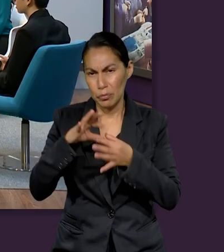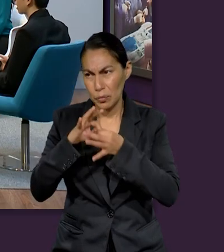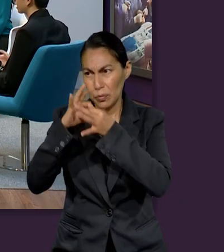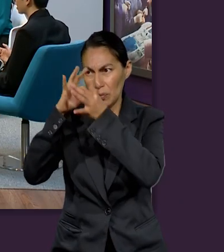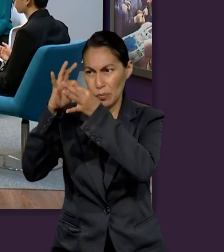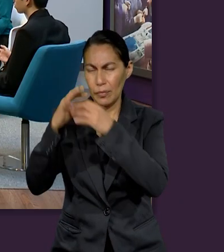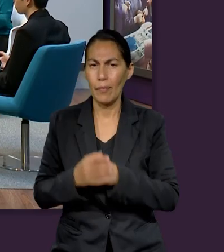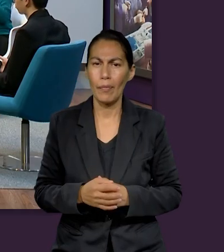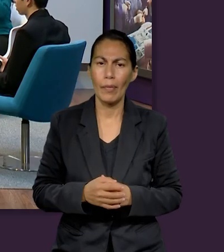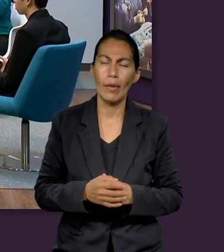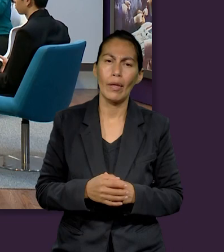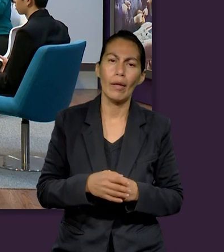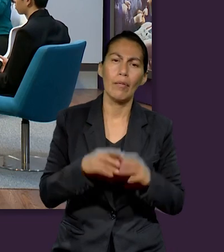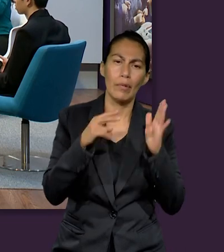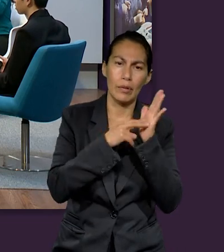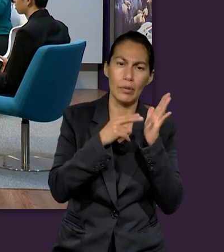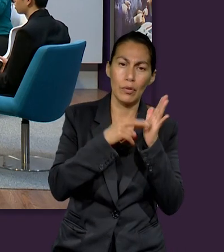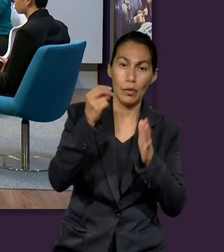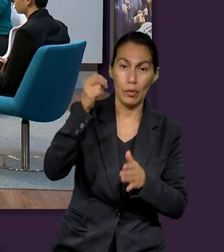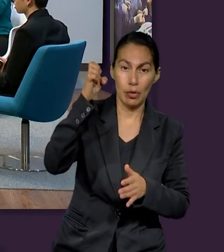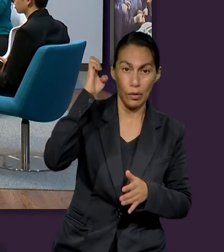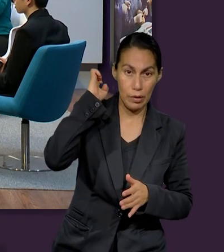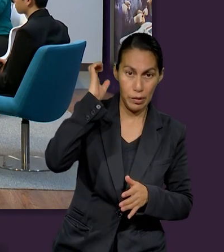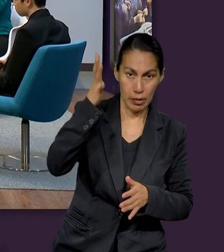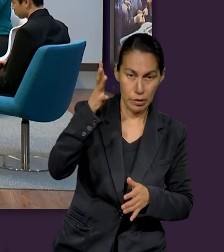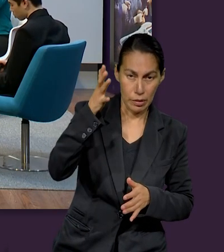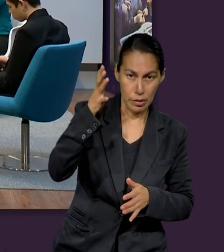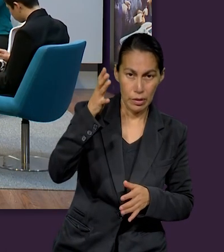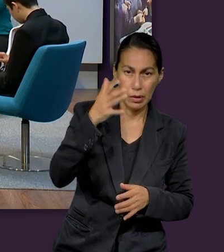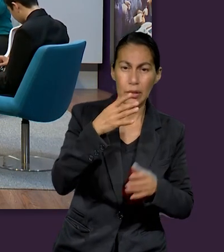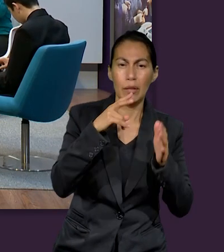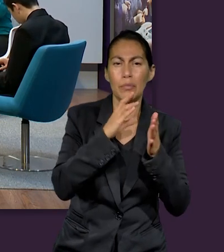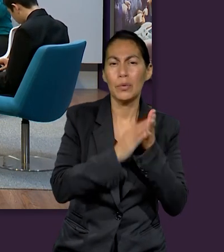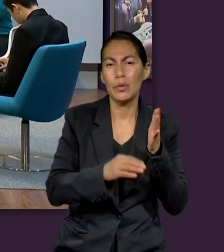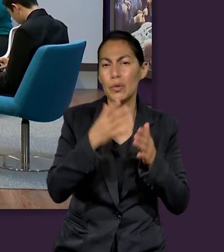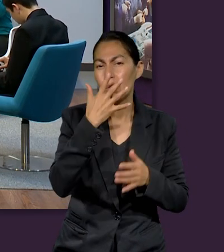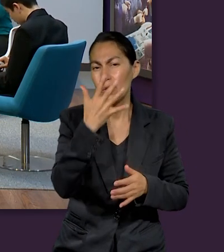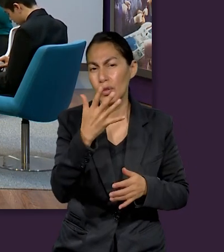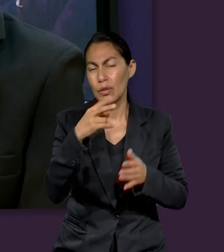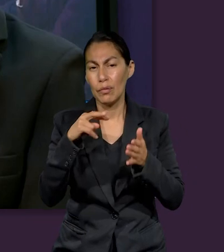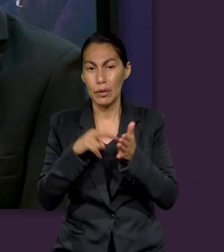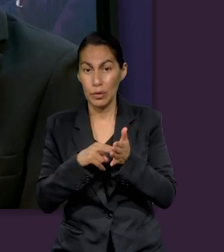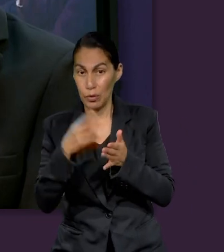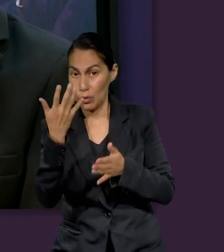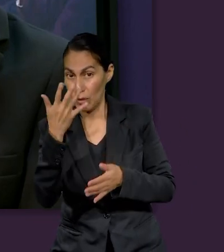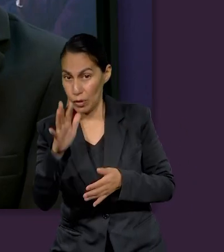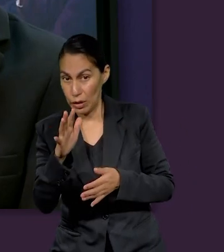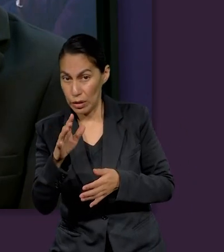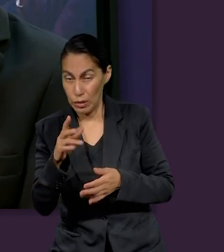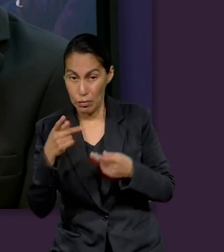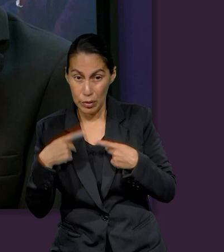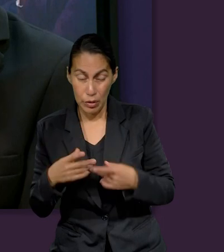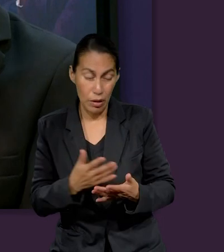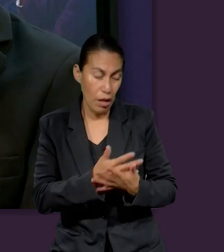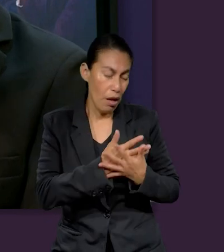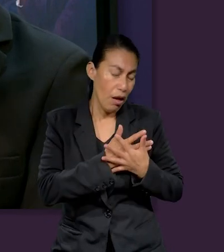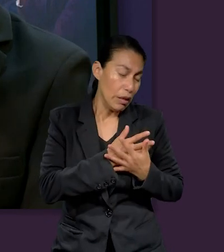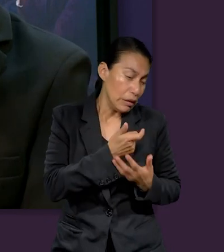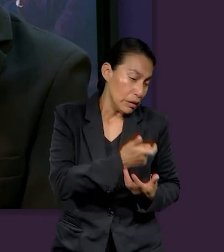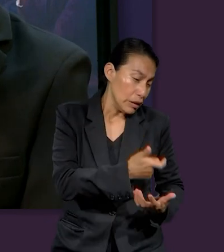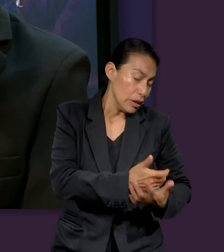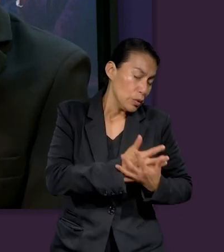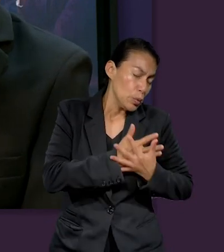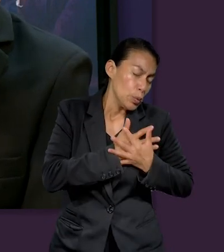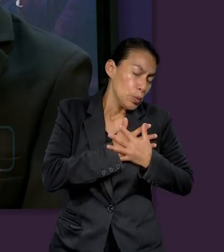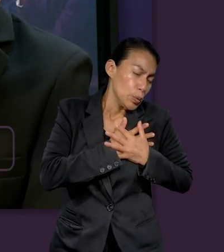que aquello estoy apoyando a fin de cuenta un pasaje muy importante que está en la lección de Eclesiastés 5:10